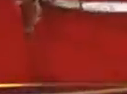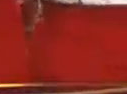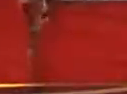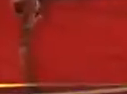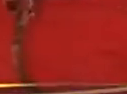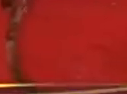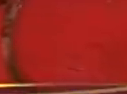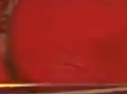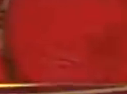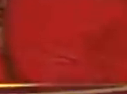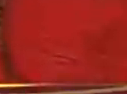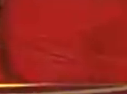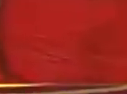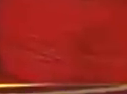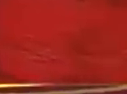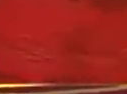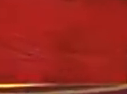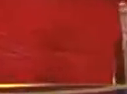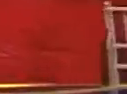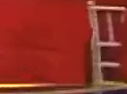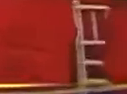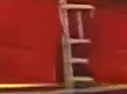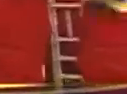de recuperación verdadera.